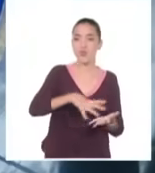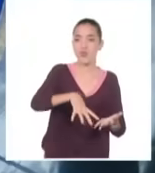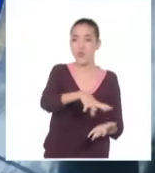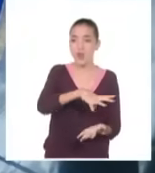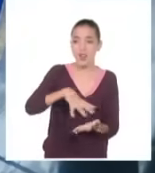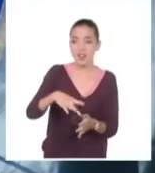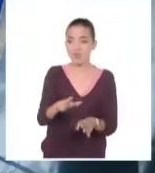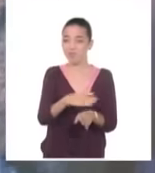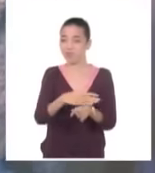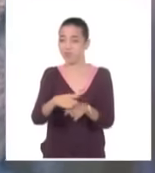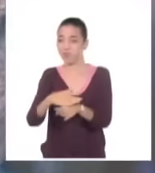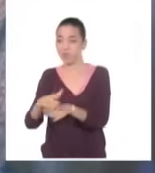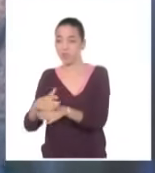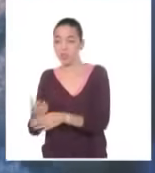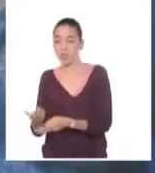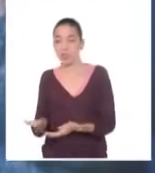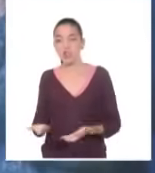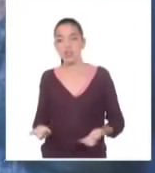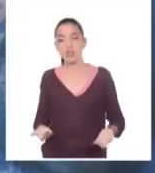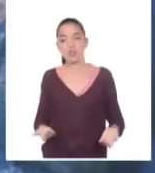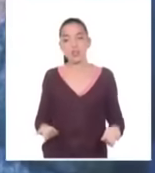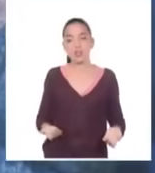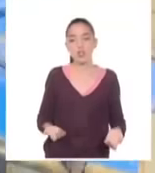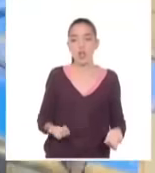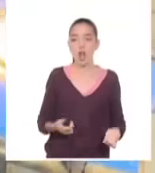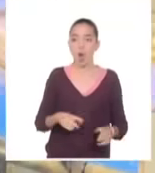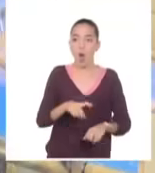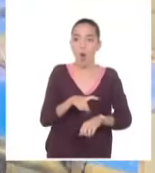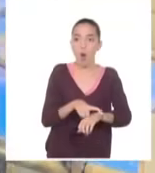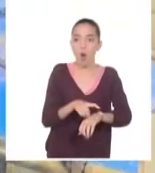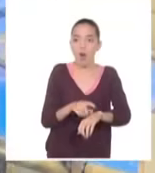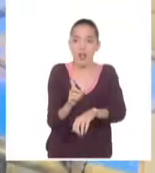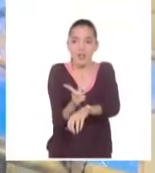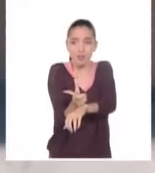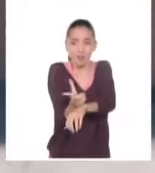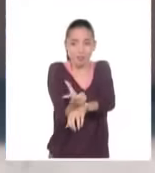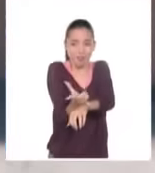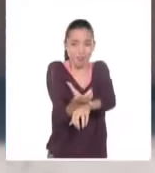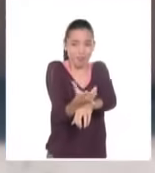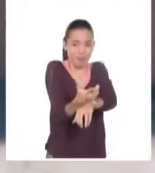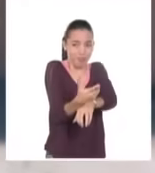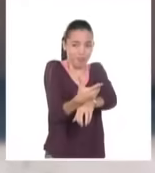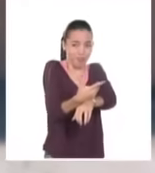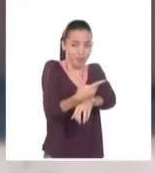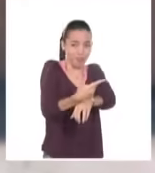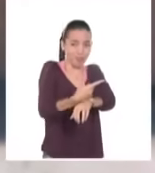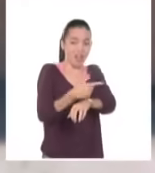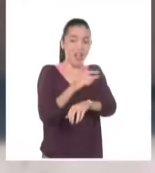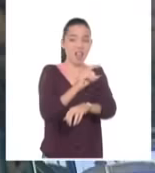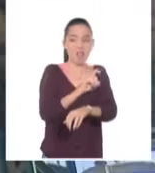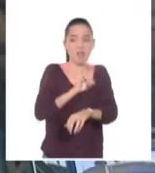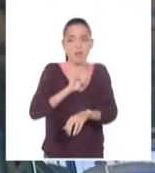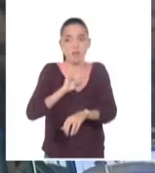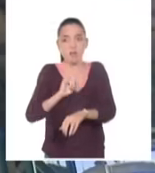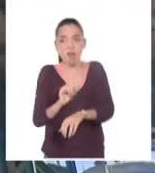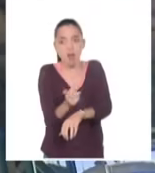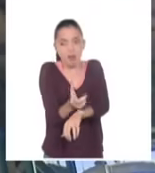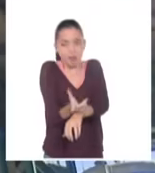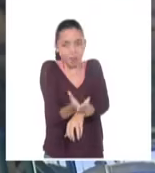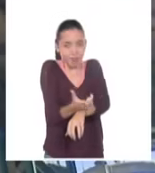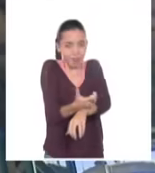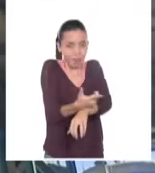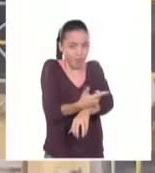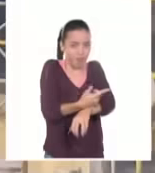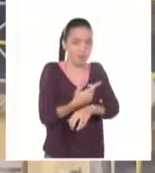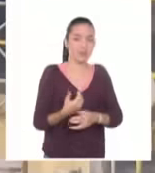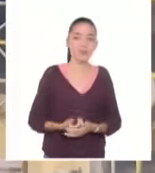No es esa cantidad de horas, no es en todas, porque se rotan los circuitos, se maniobra, y cada vez que las afectaciones sean